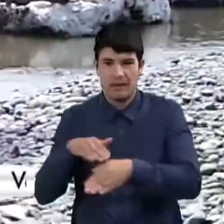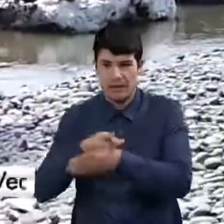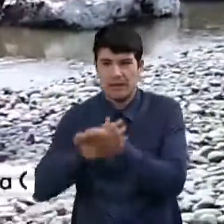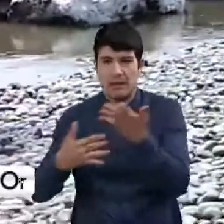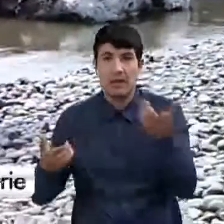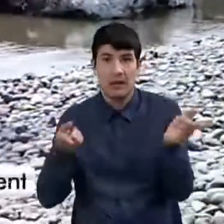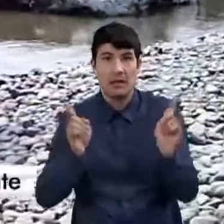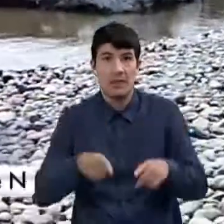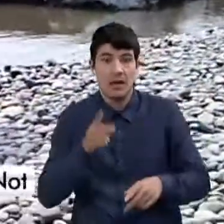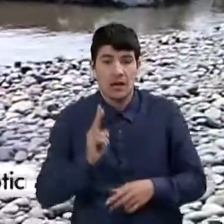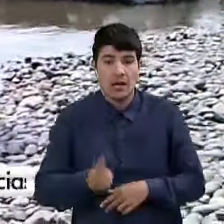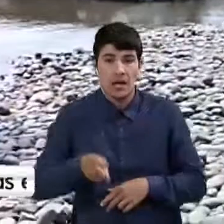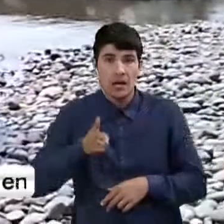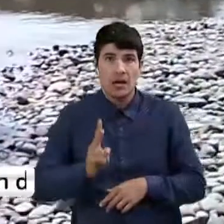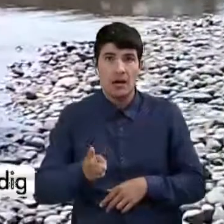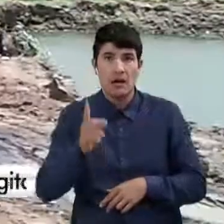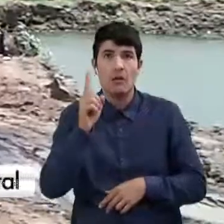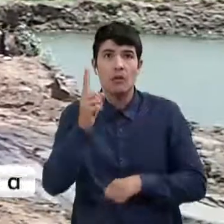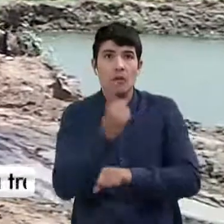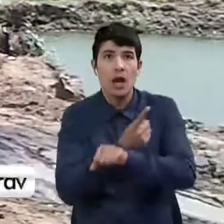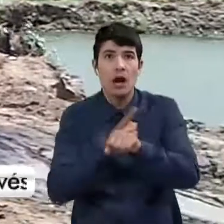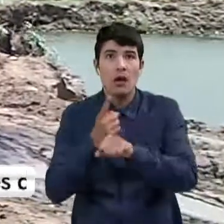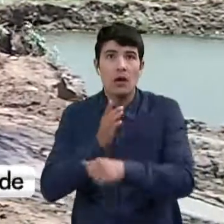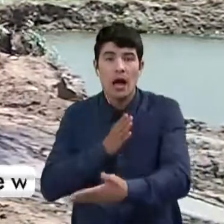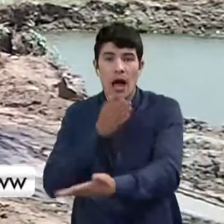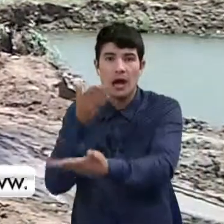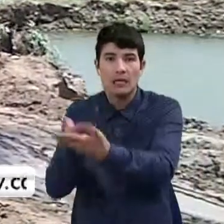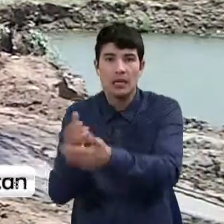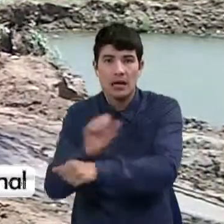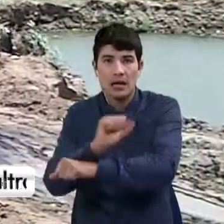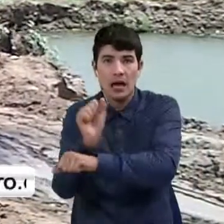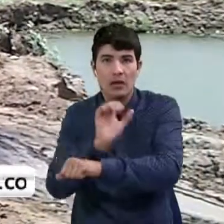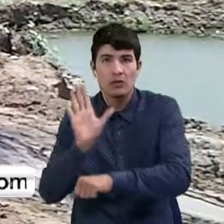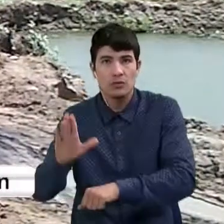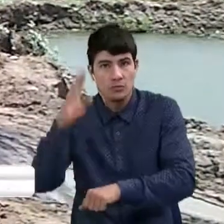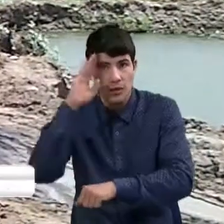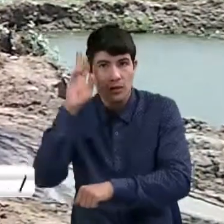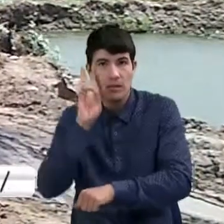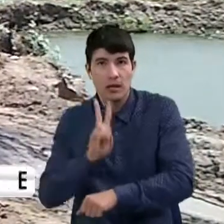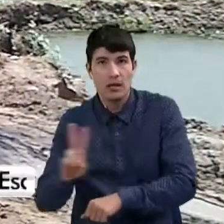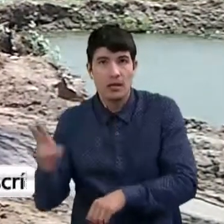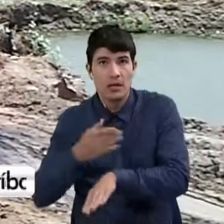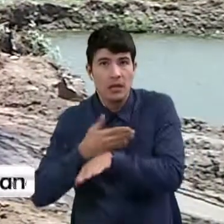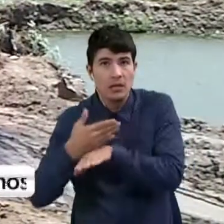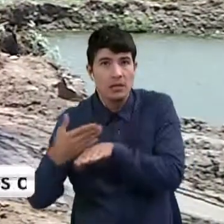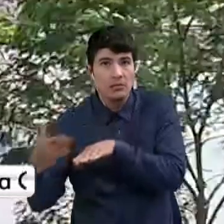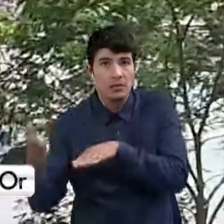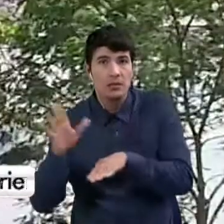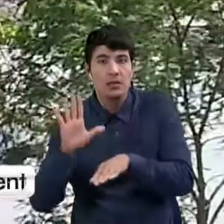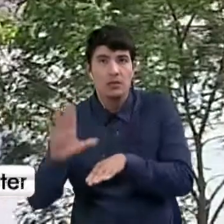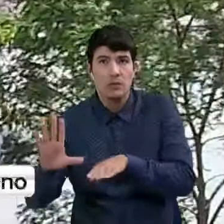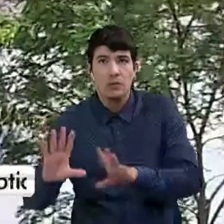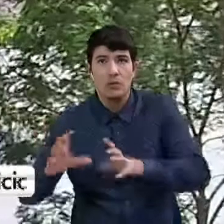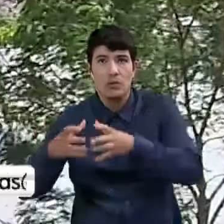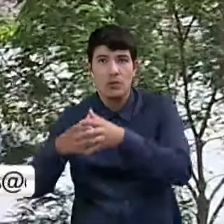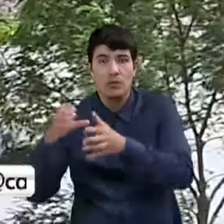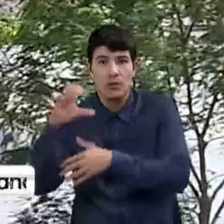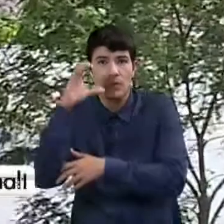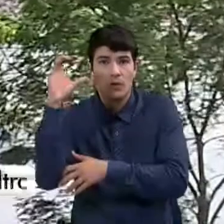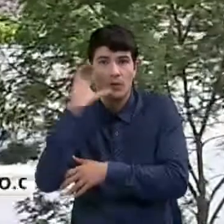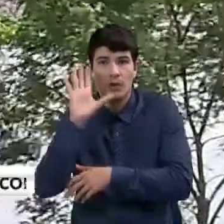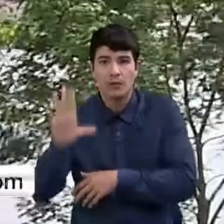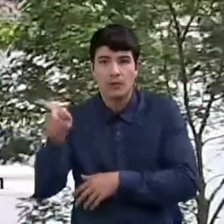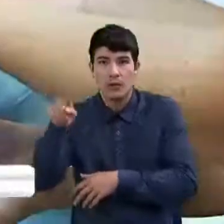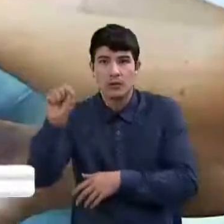caminaron por más de una hora hasta que llegaron vehículos de la guardia venezolana minutos después apareció el cónsul de colombia en san antonio